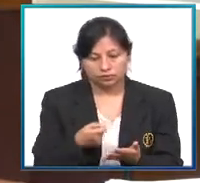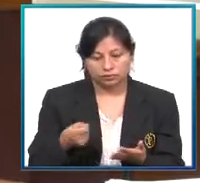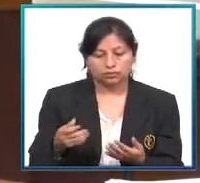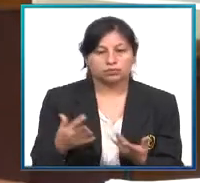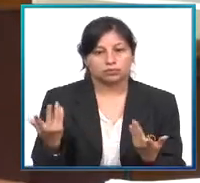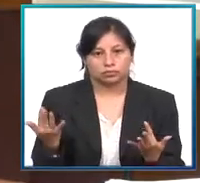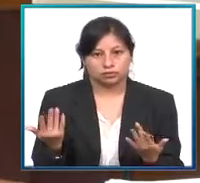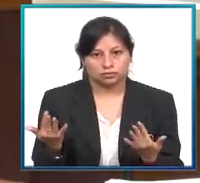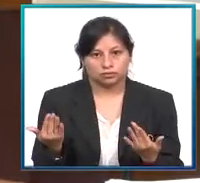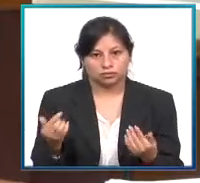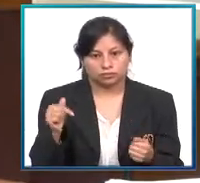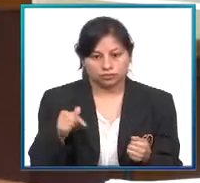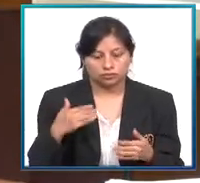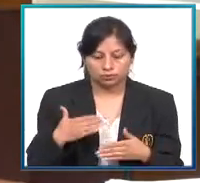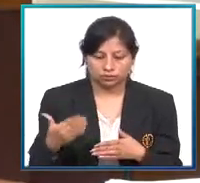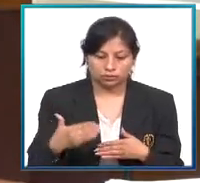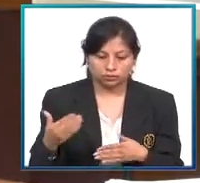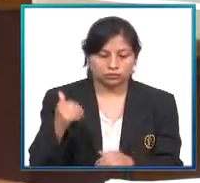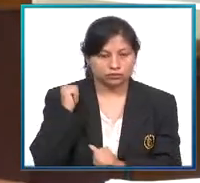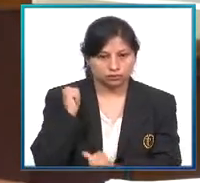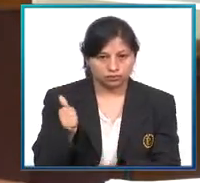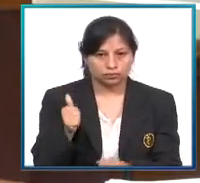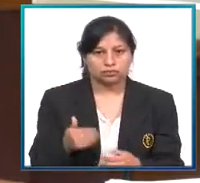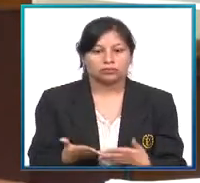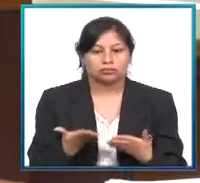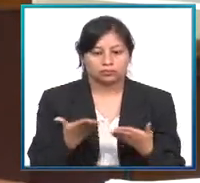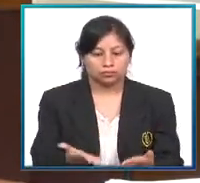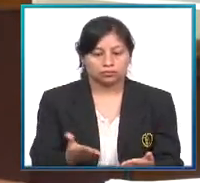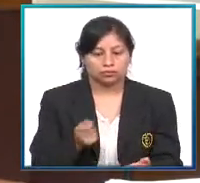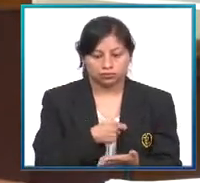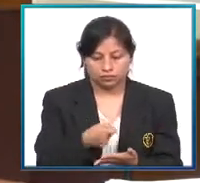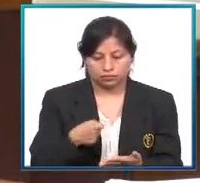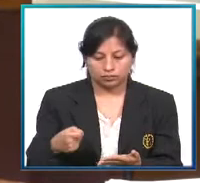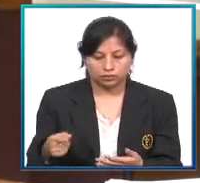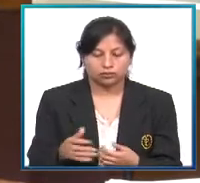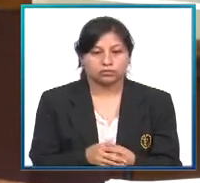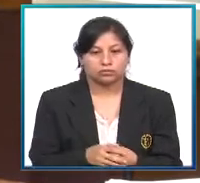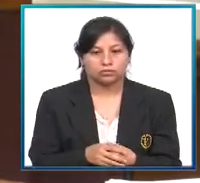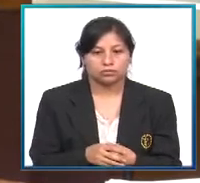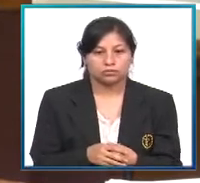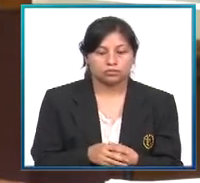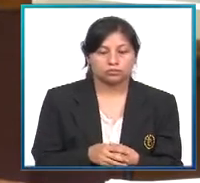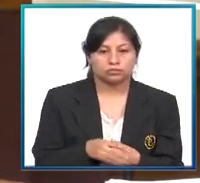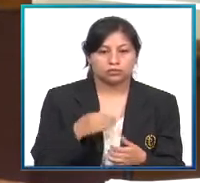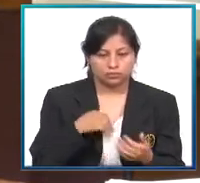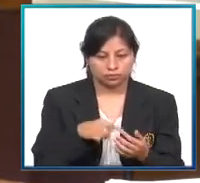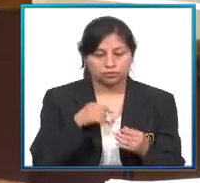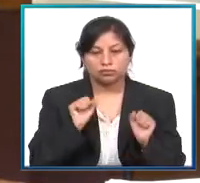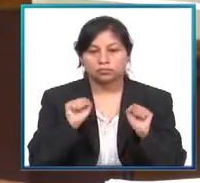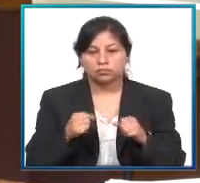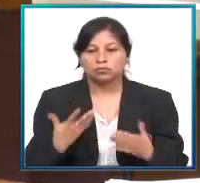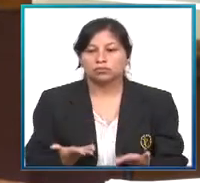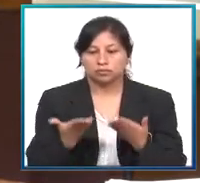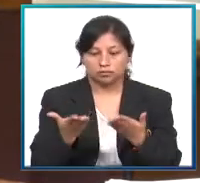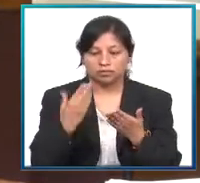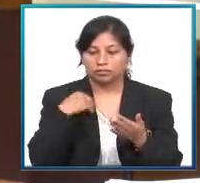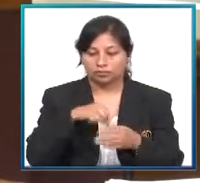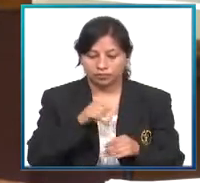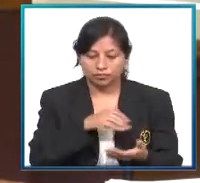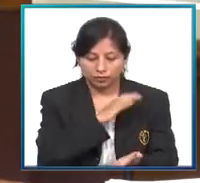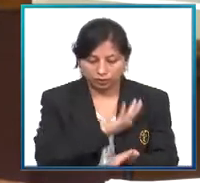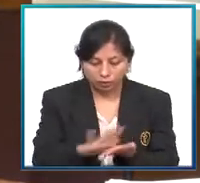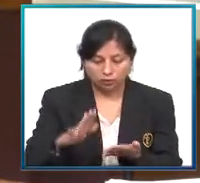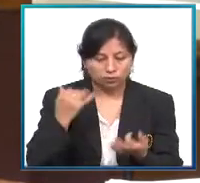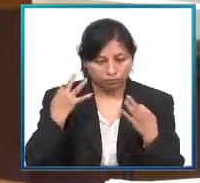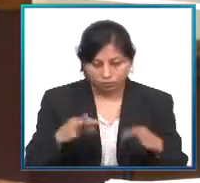Entonces esperamos que aquí en el transcurso de 15 días estén entregando ya las escrituras al Registro General de la Propiedad para su operación, y